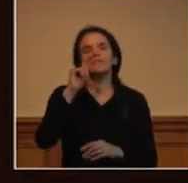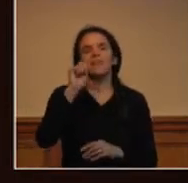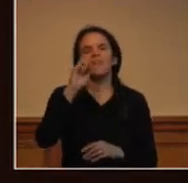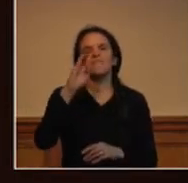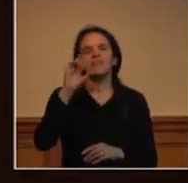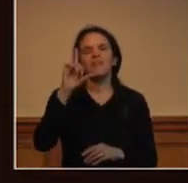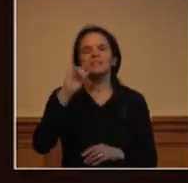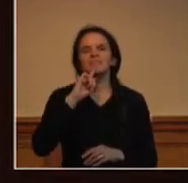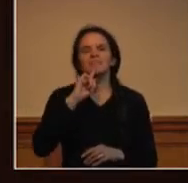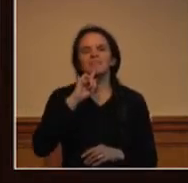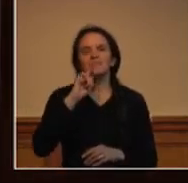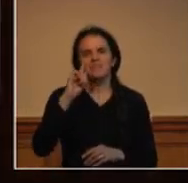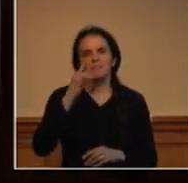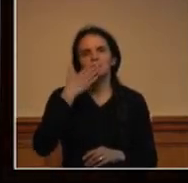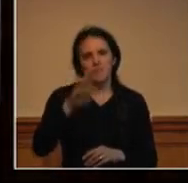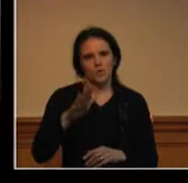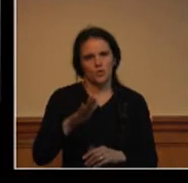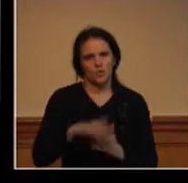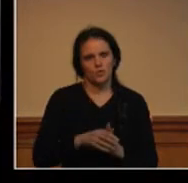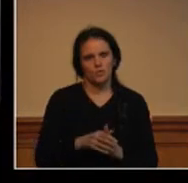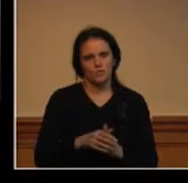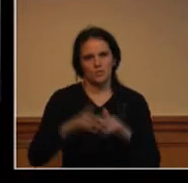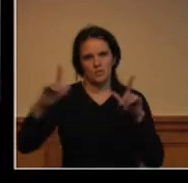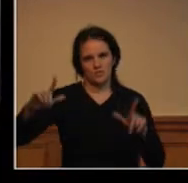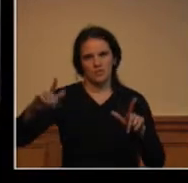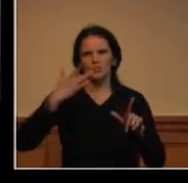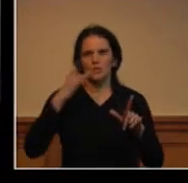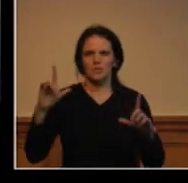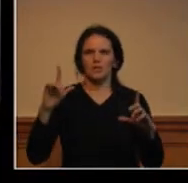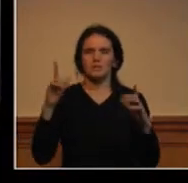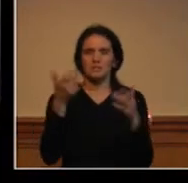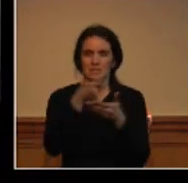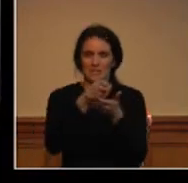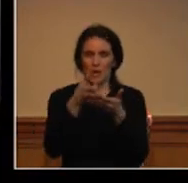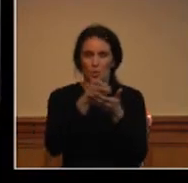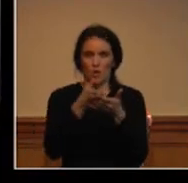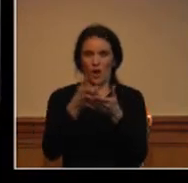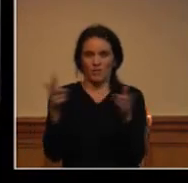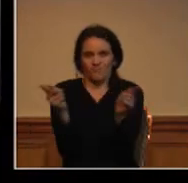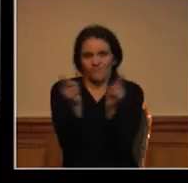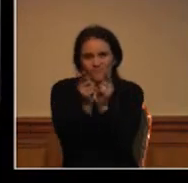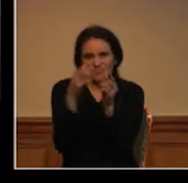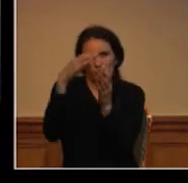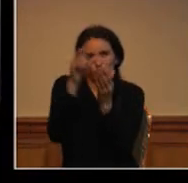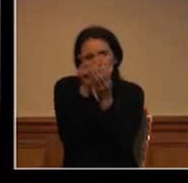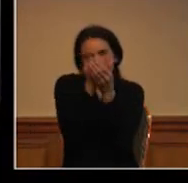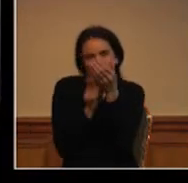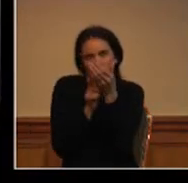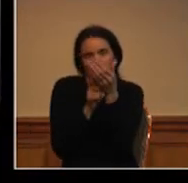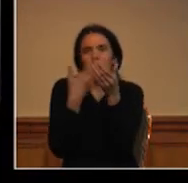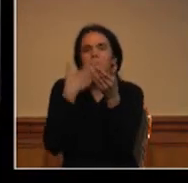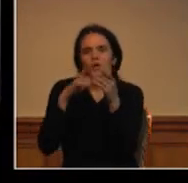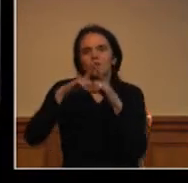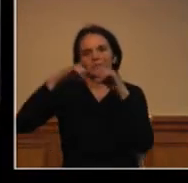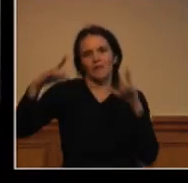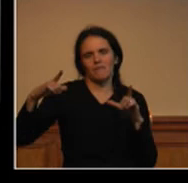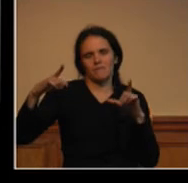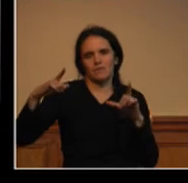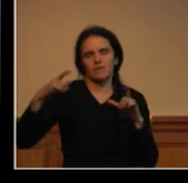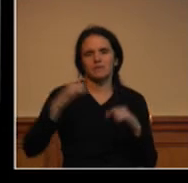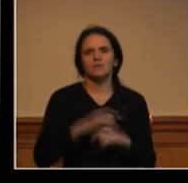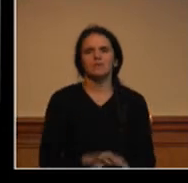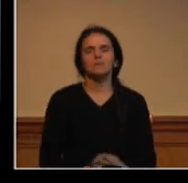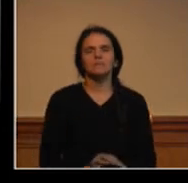celulares, pero la pantalla es muy chica. Entonces, mucho mejor tener una pantalla más grande que le muestre al niño todas las herramientas que vamos a ver